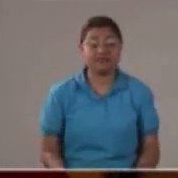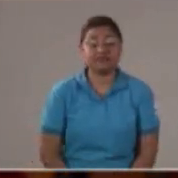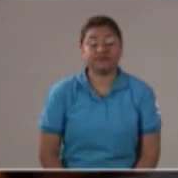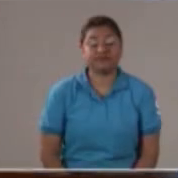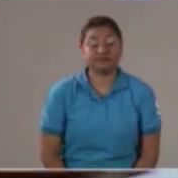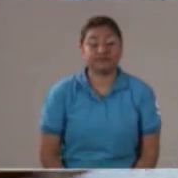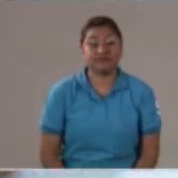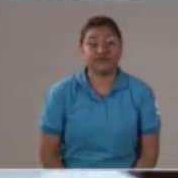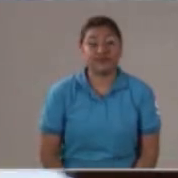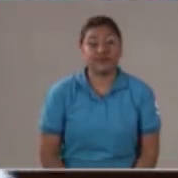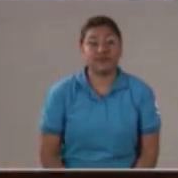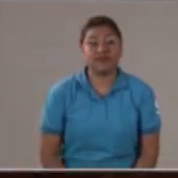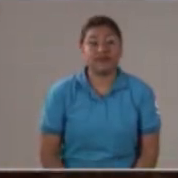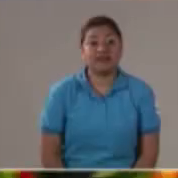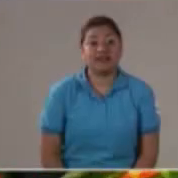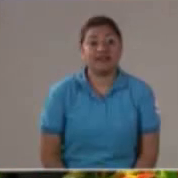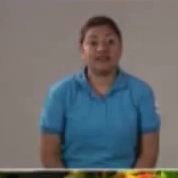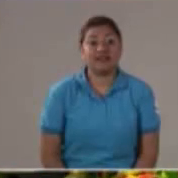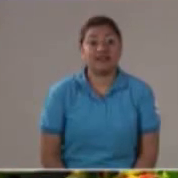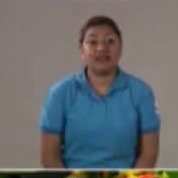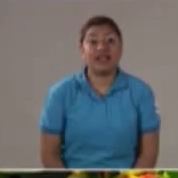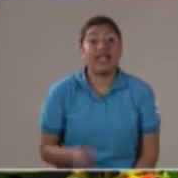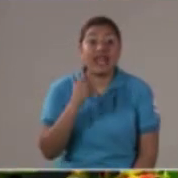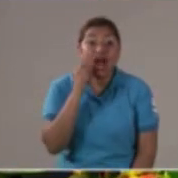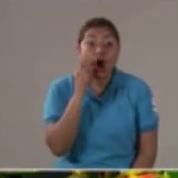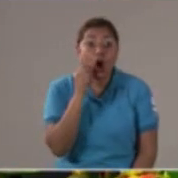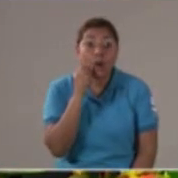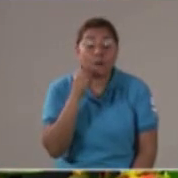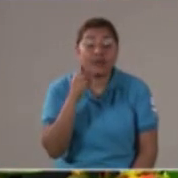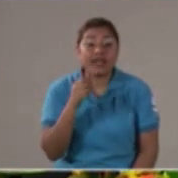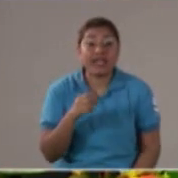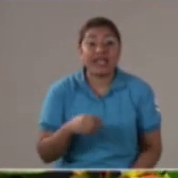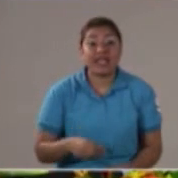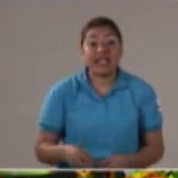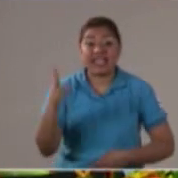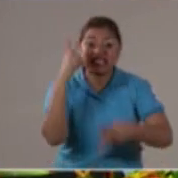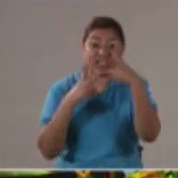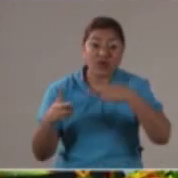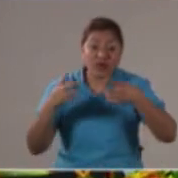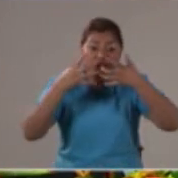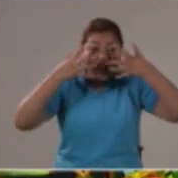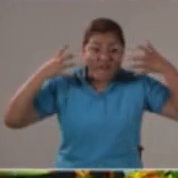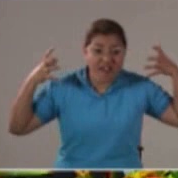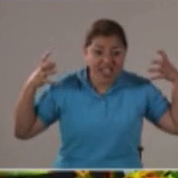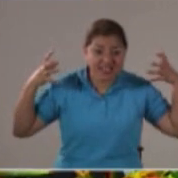tema. Pero Nabucodonosor era el hombre que se volvió bestia.